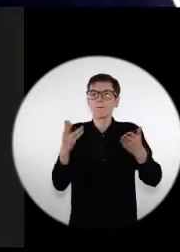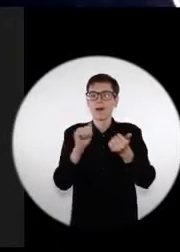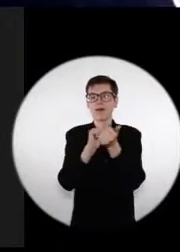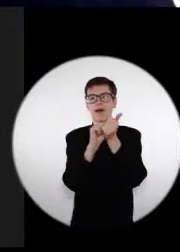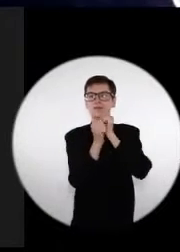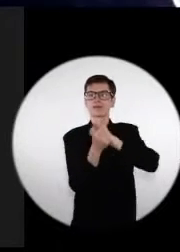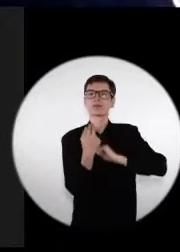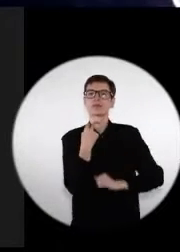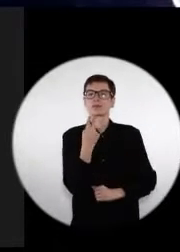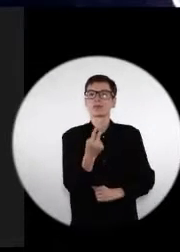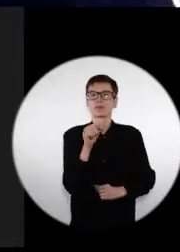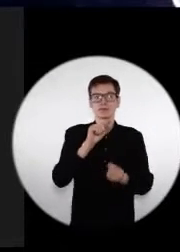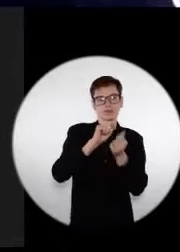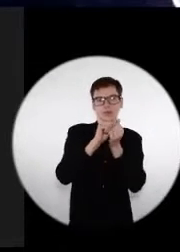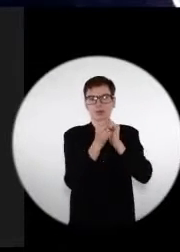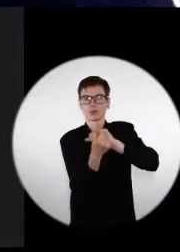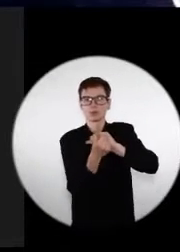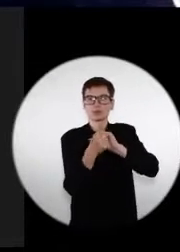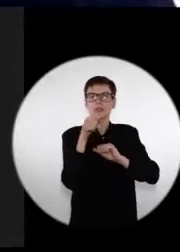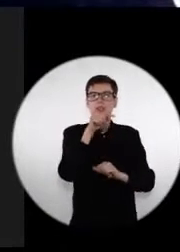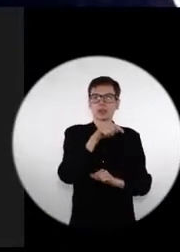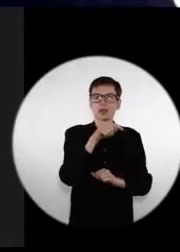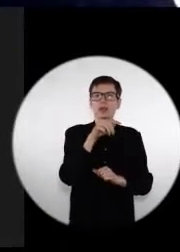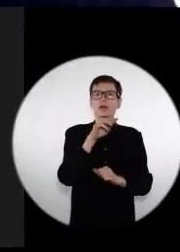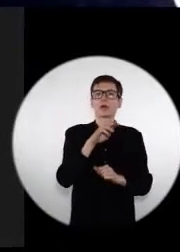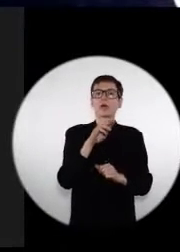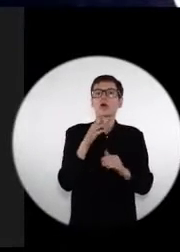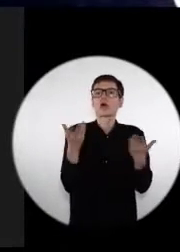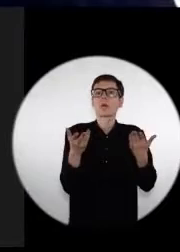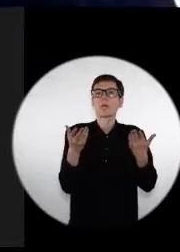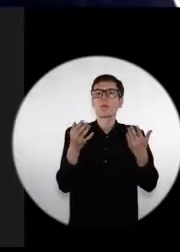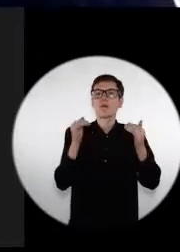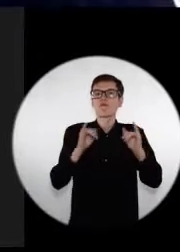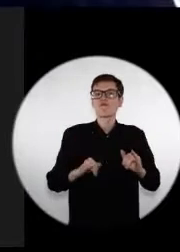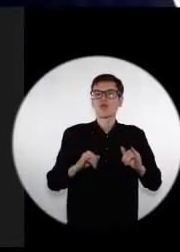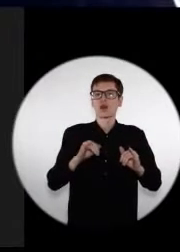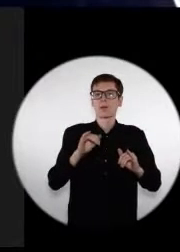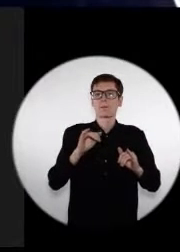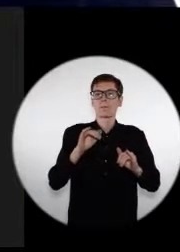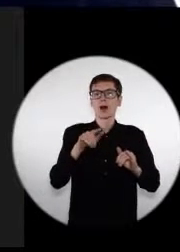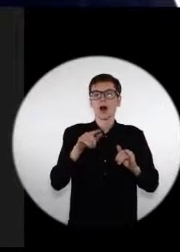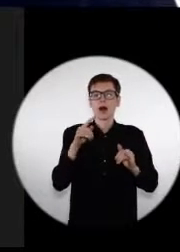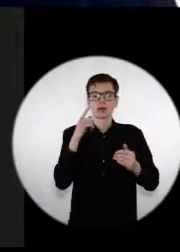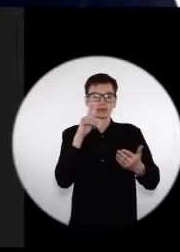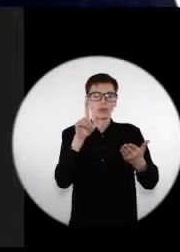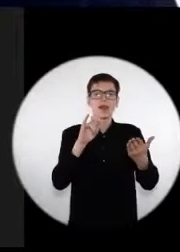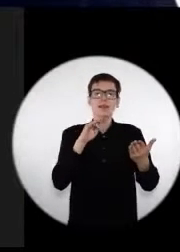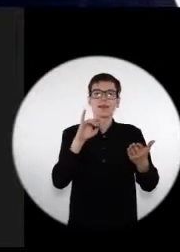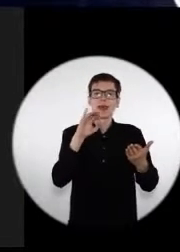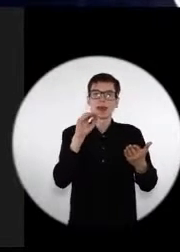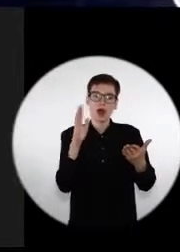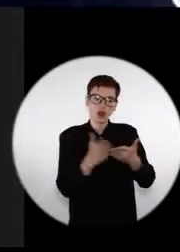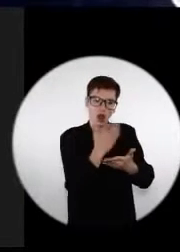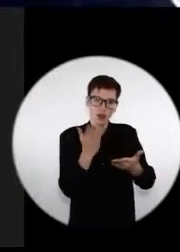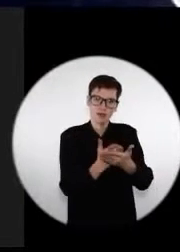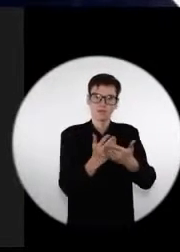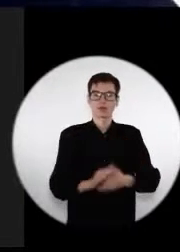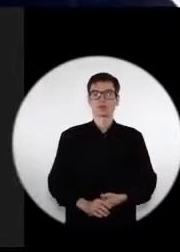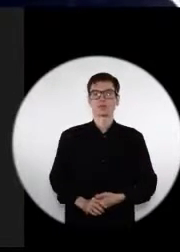en el ejercicio que hace estuvo en el audio como medio para para traducir un material literario